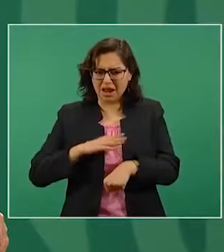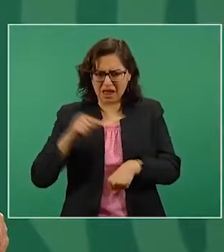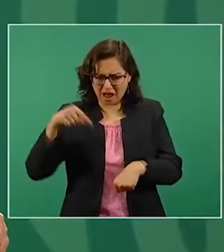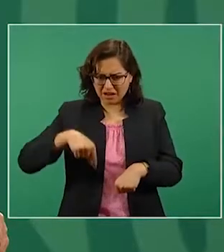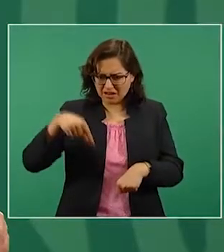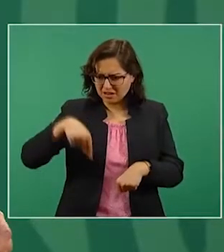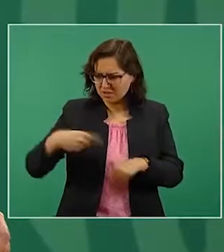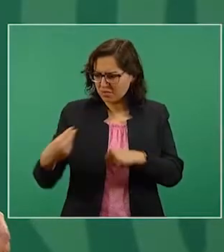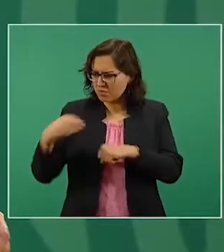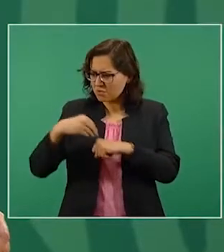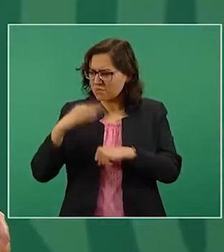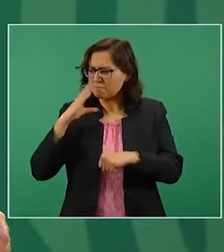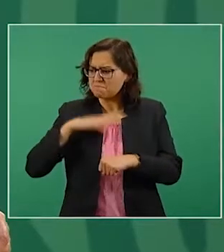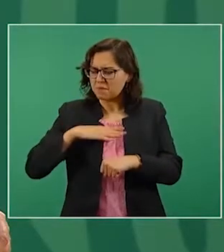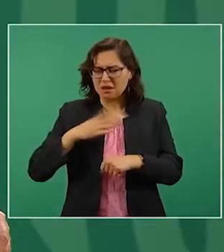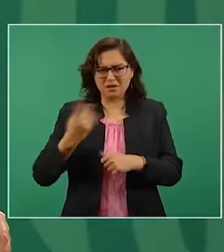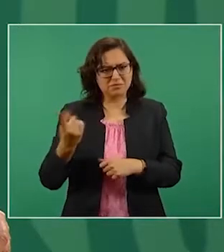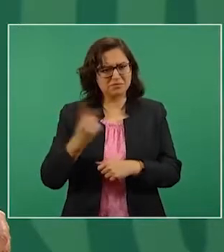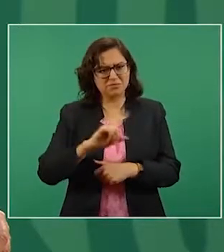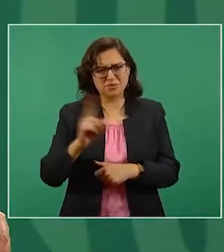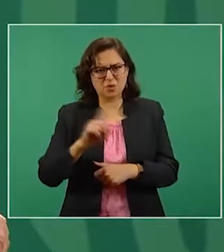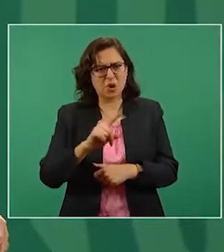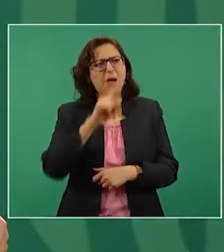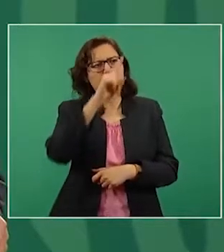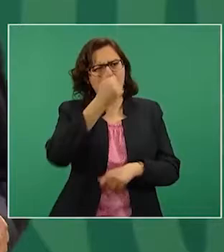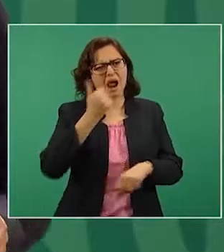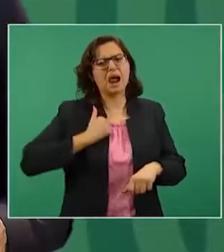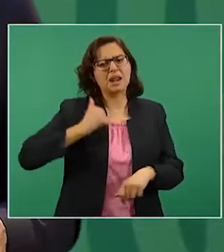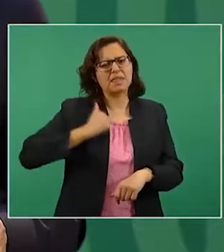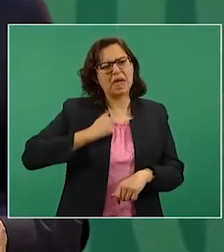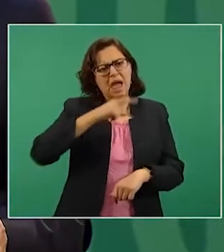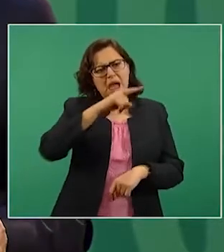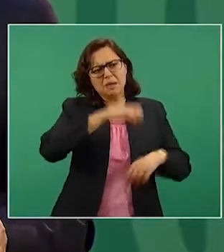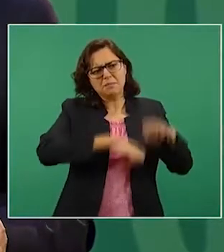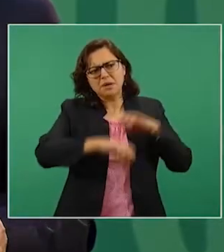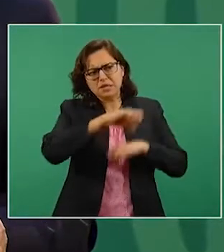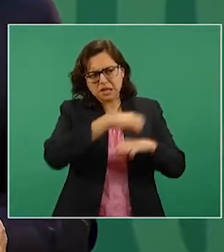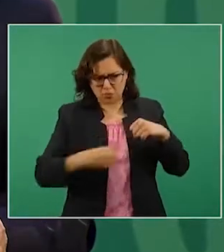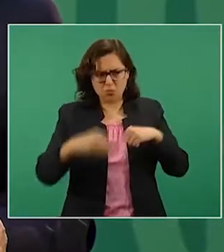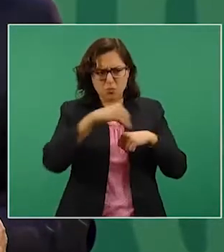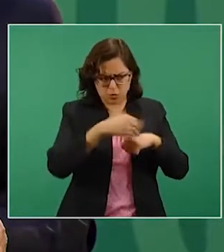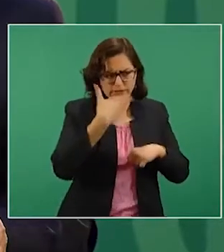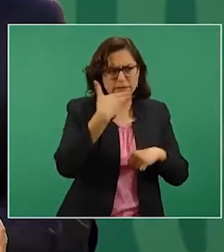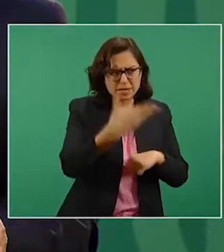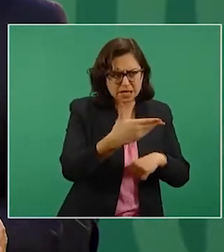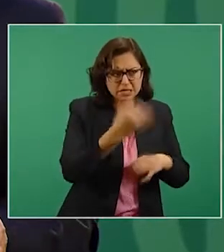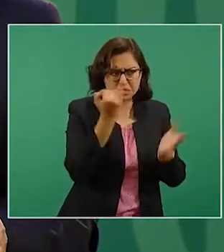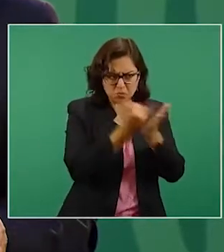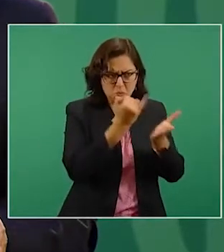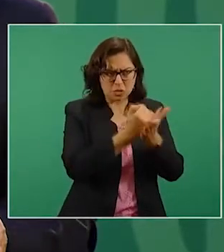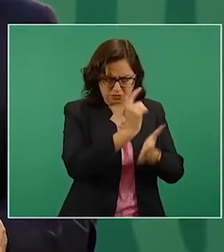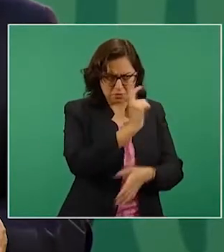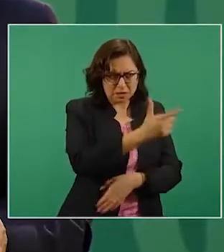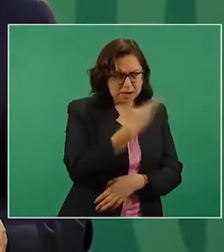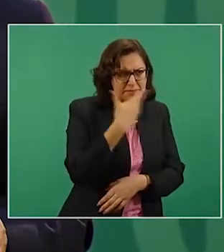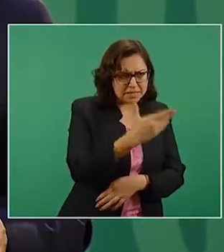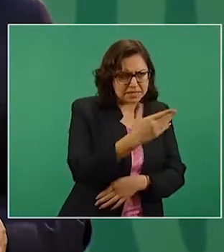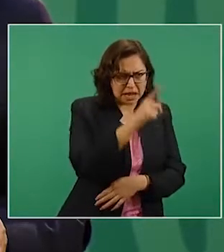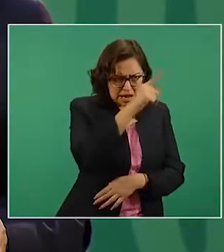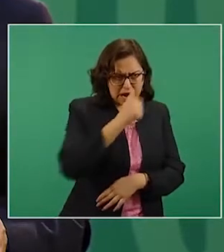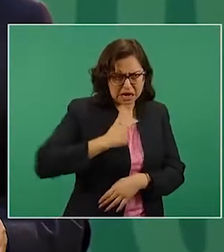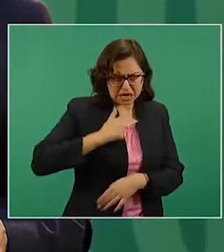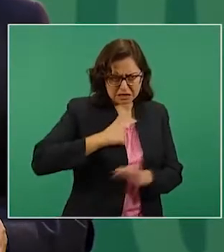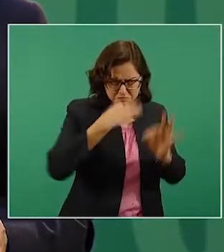No queremos que hagan más que eso, que paguen impuesto como